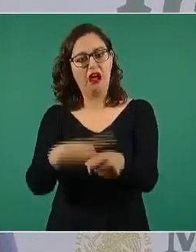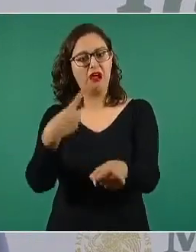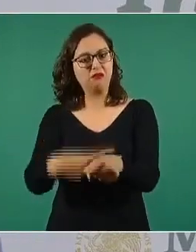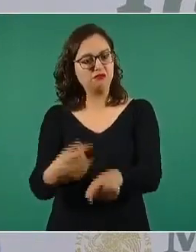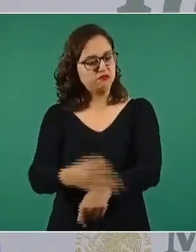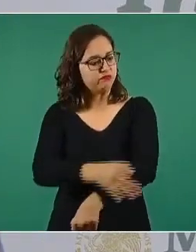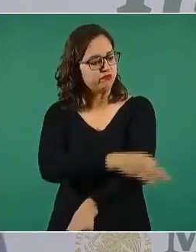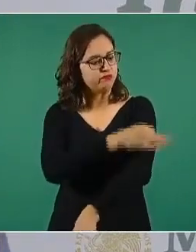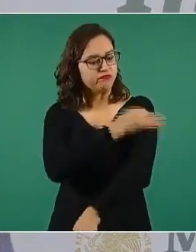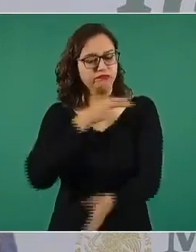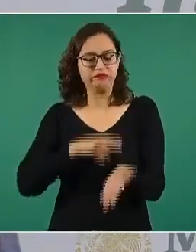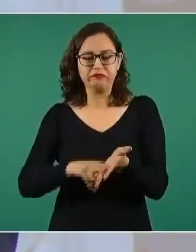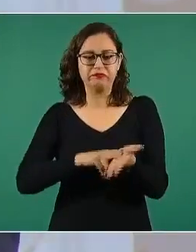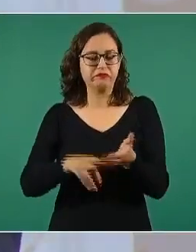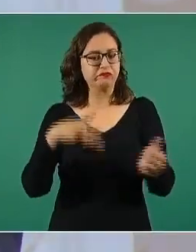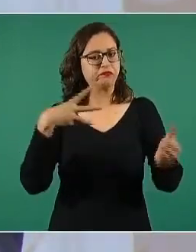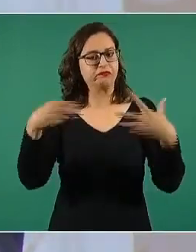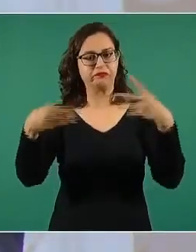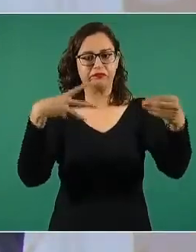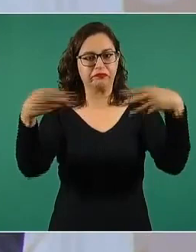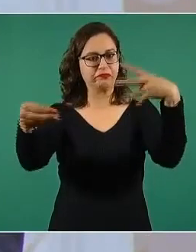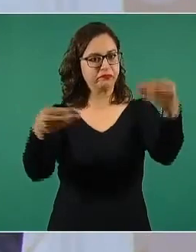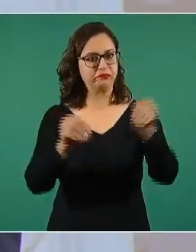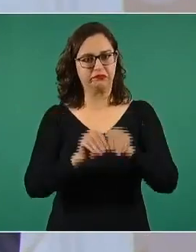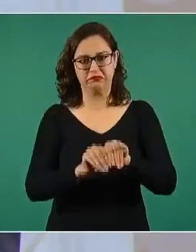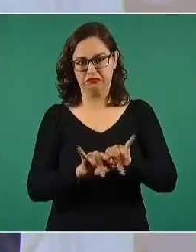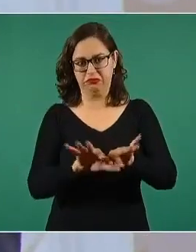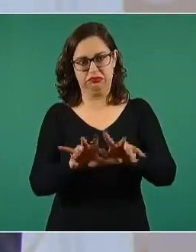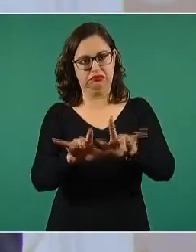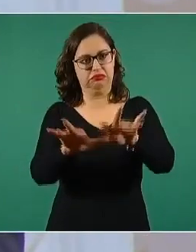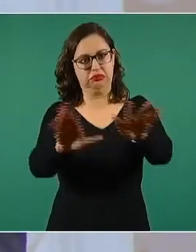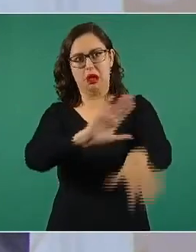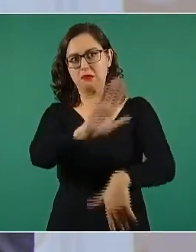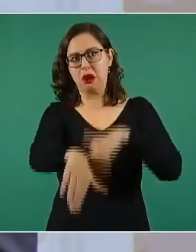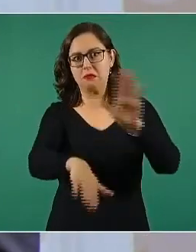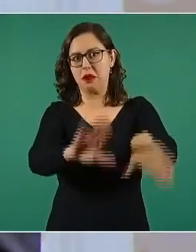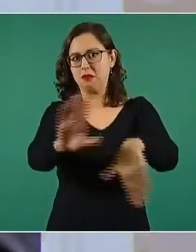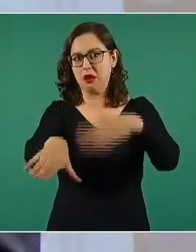indios vino una gran pestilencia.